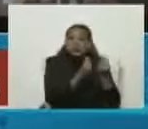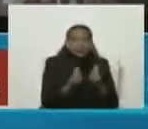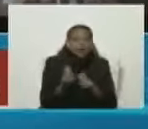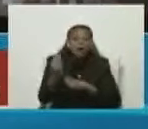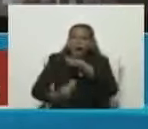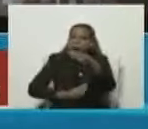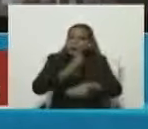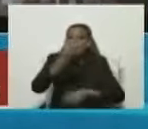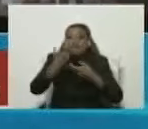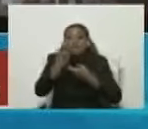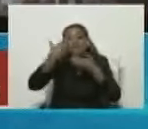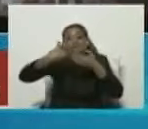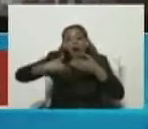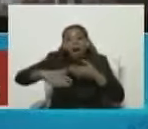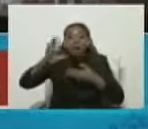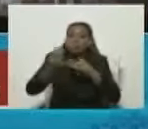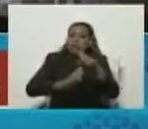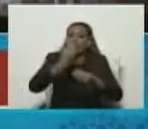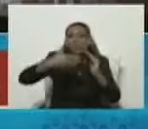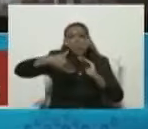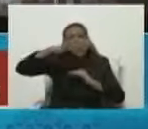que hacer en nuestra patria